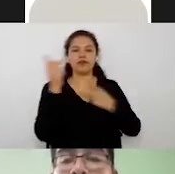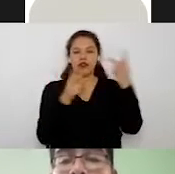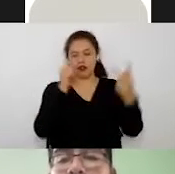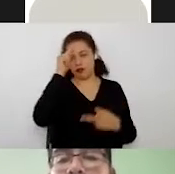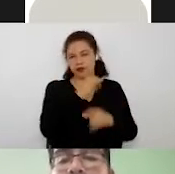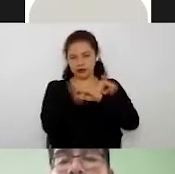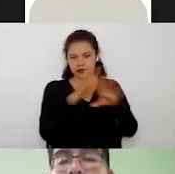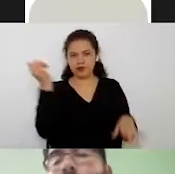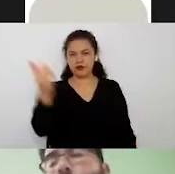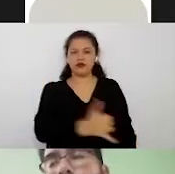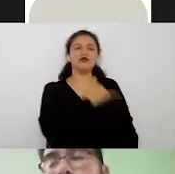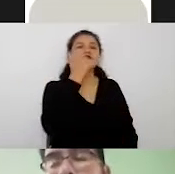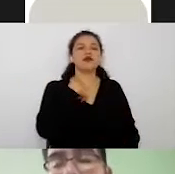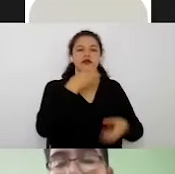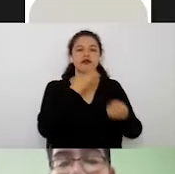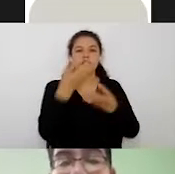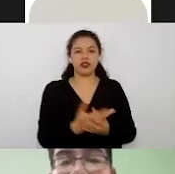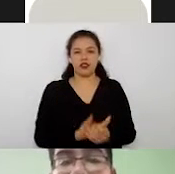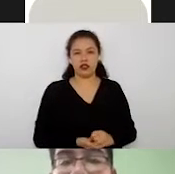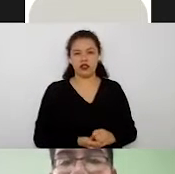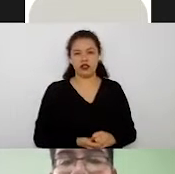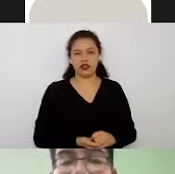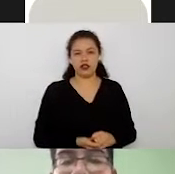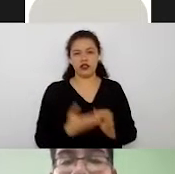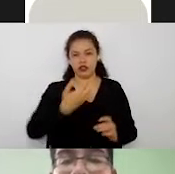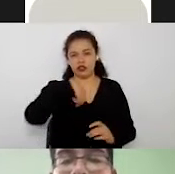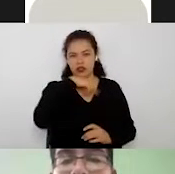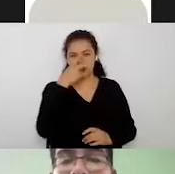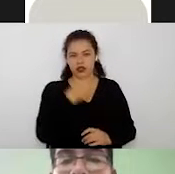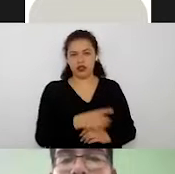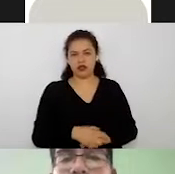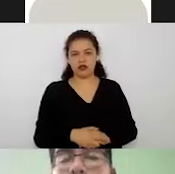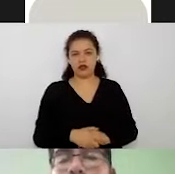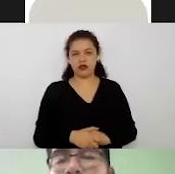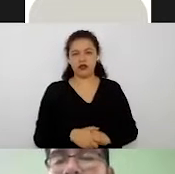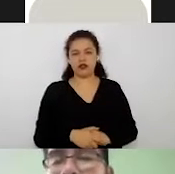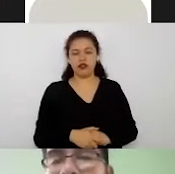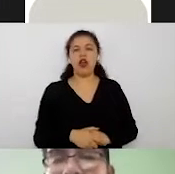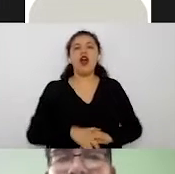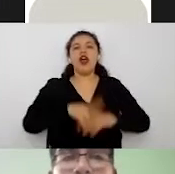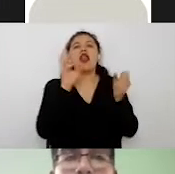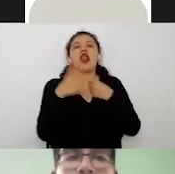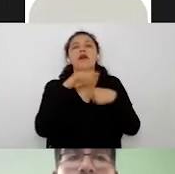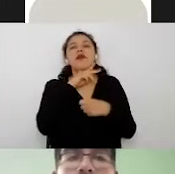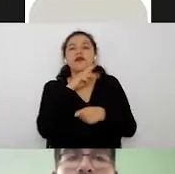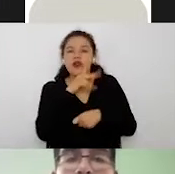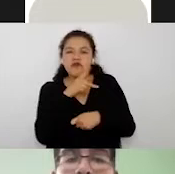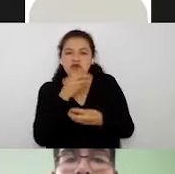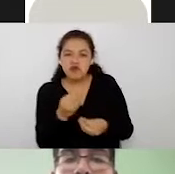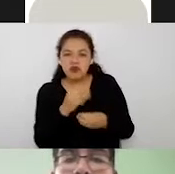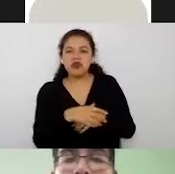información errónea, provoco lo que ya estábamos diciendo, que es pues una preocupación de más, a lo mejor